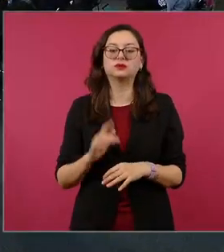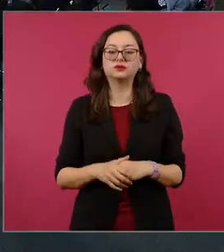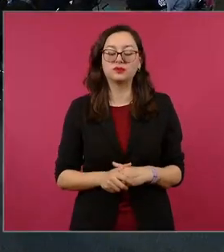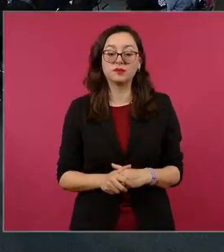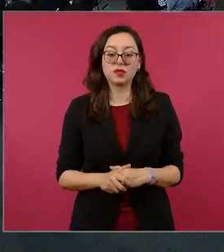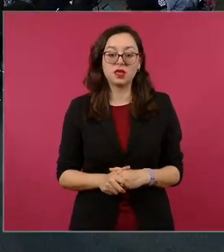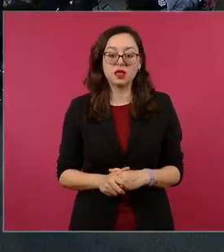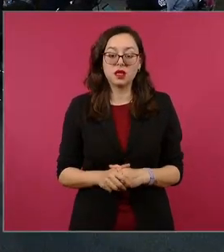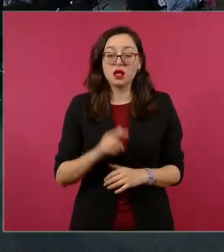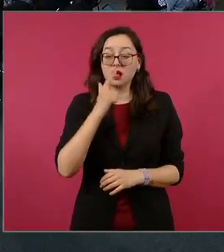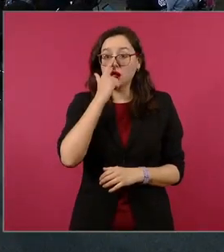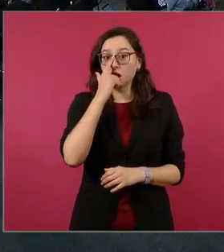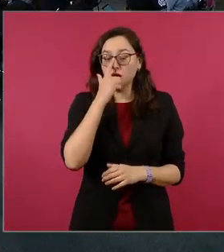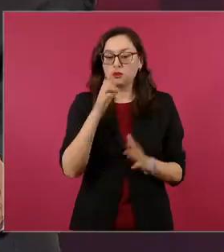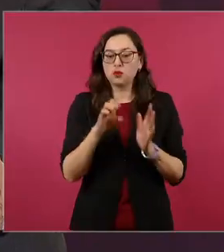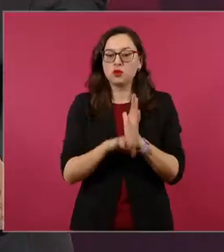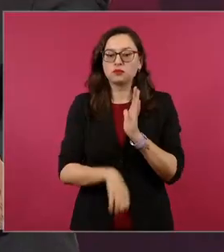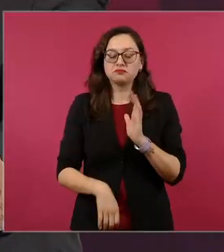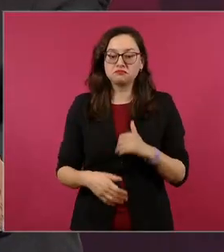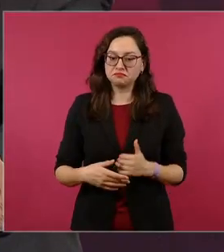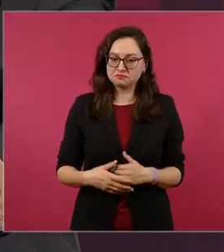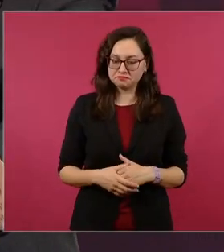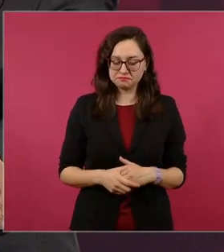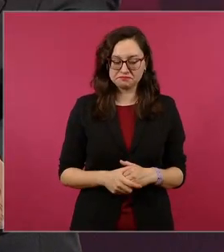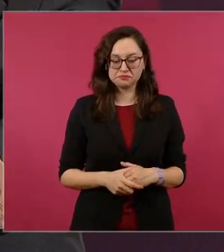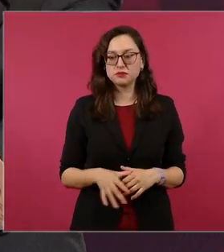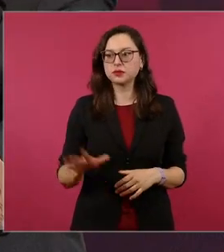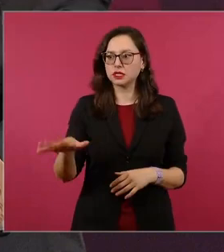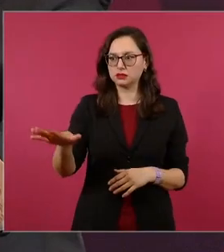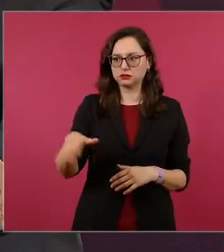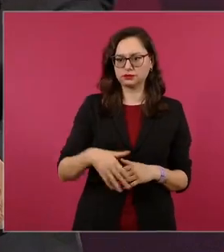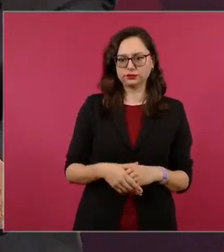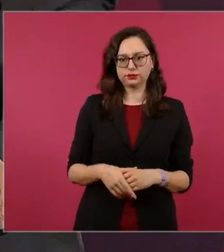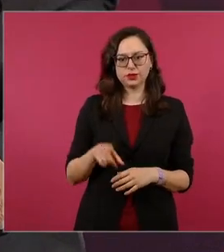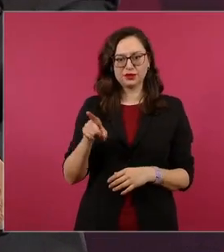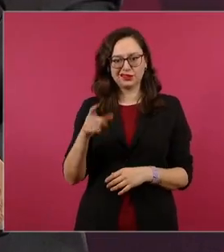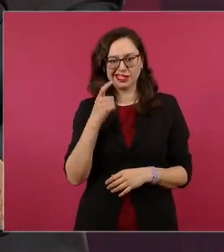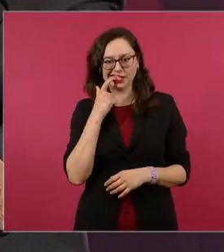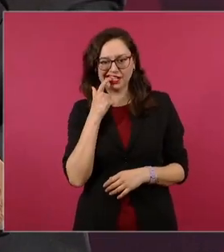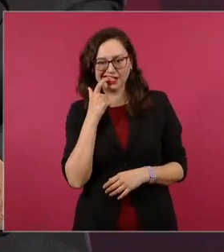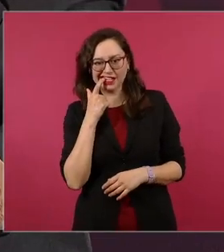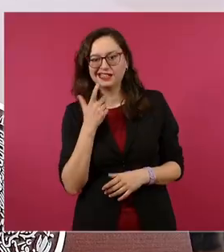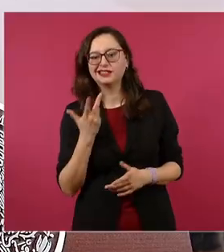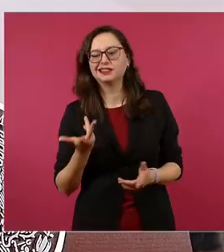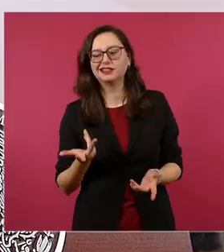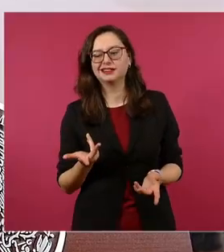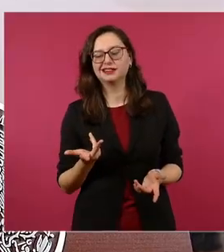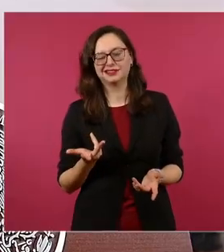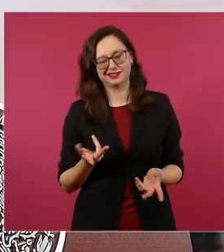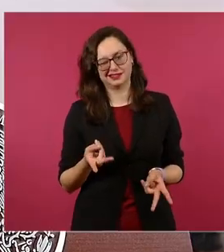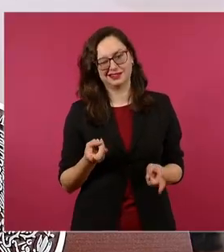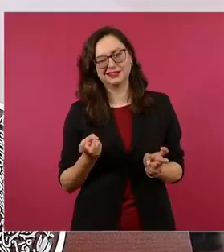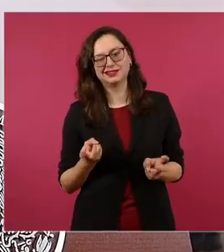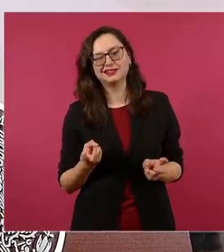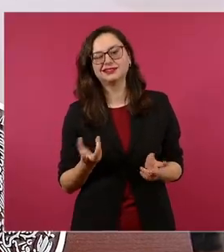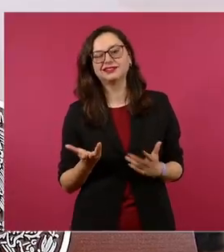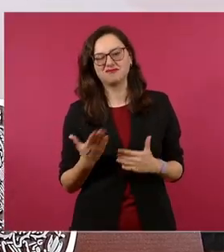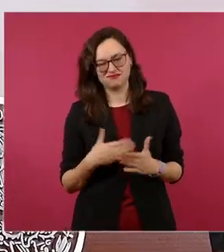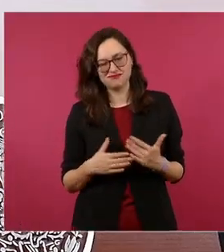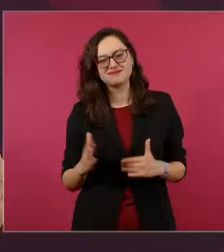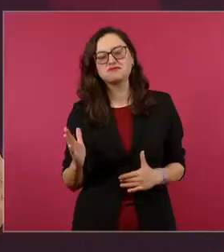recomendar que hay que transar porque el que no tranza no avanza, o como decía